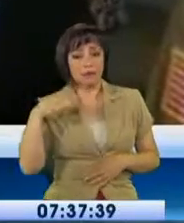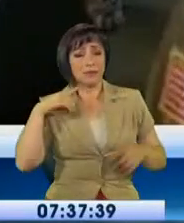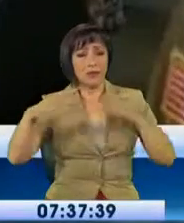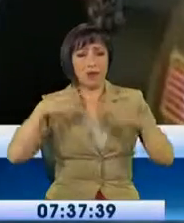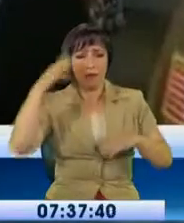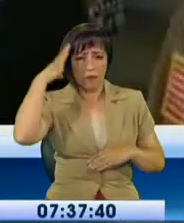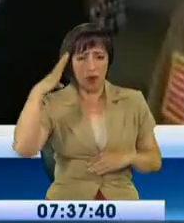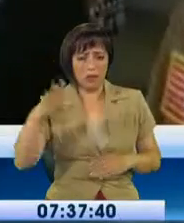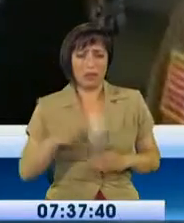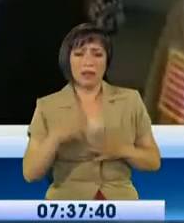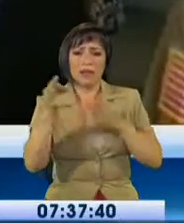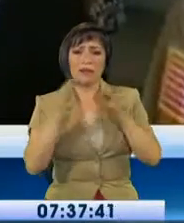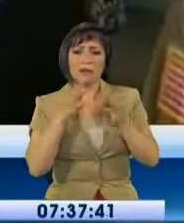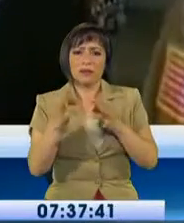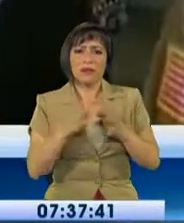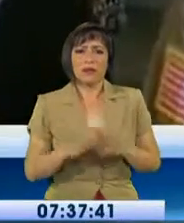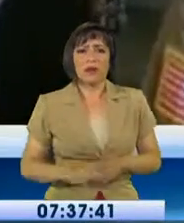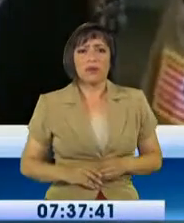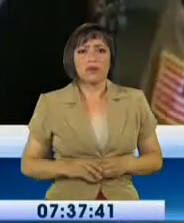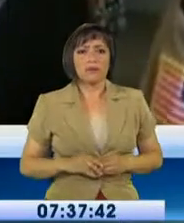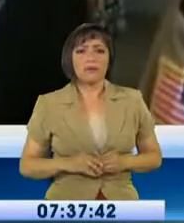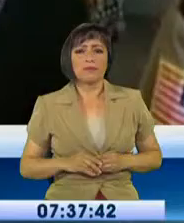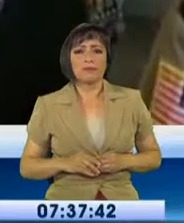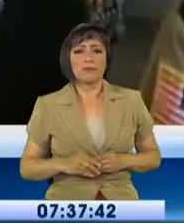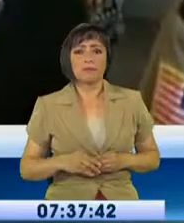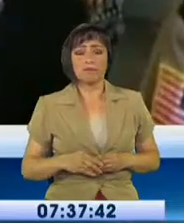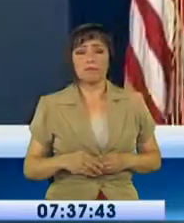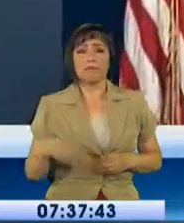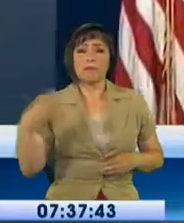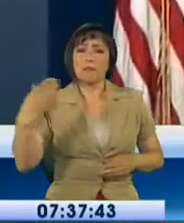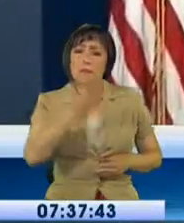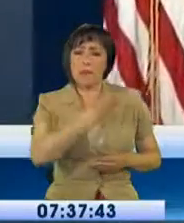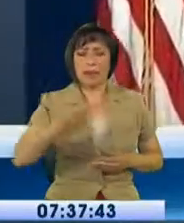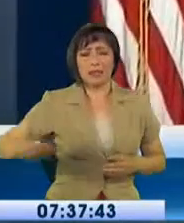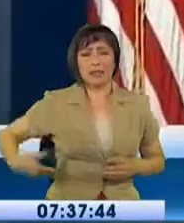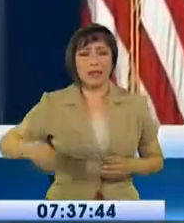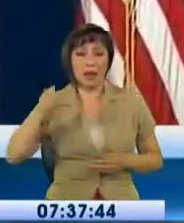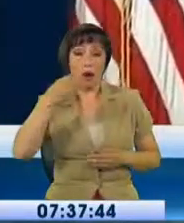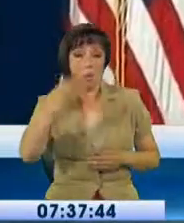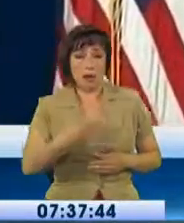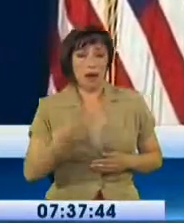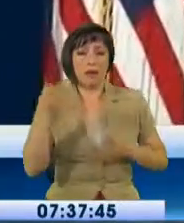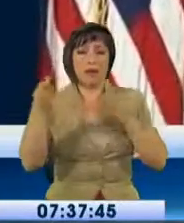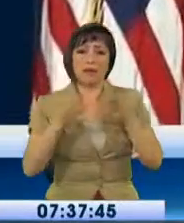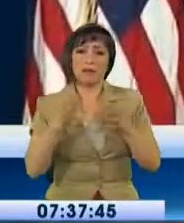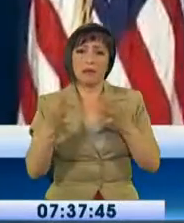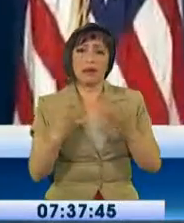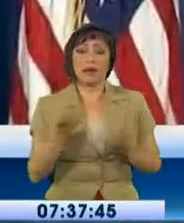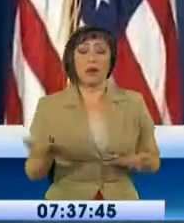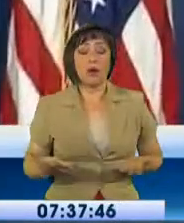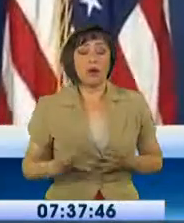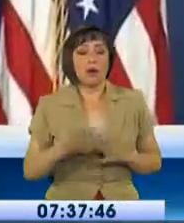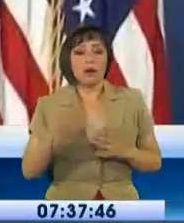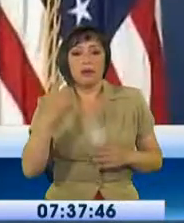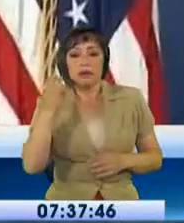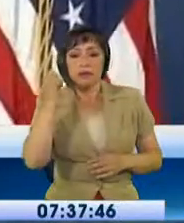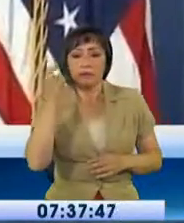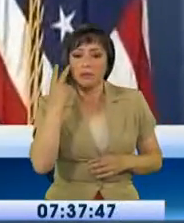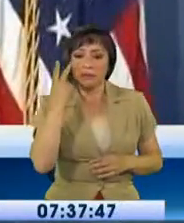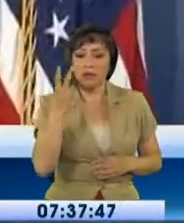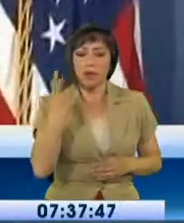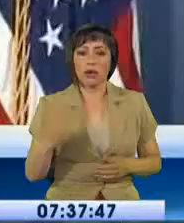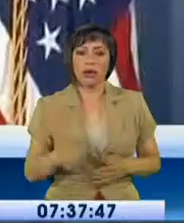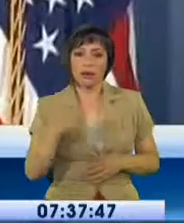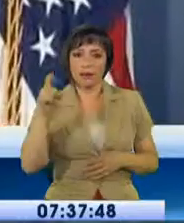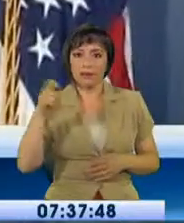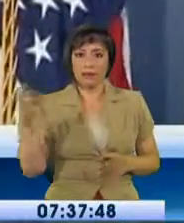Douglas, Chris Boyce. El presidente Barack Obama fue informado del hecho por sus asesores de seguridad. En una breve alocución,